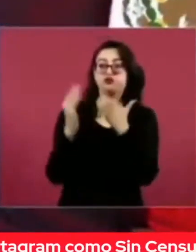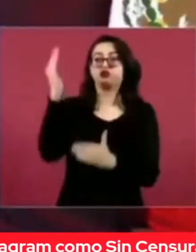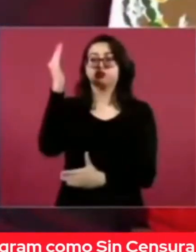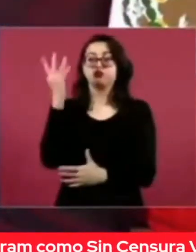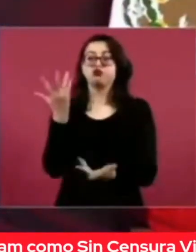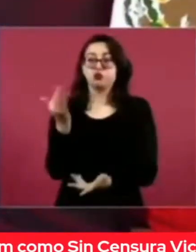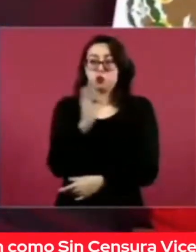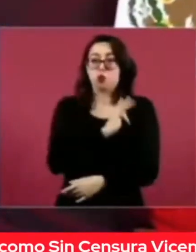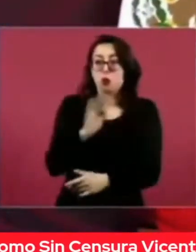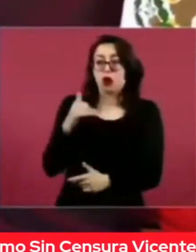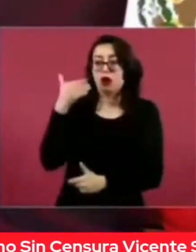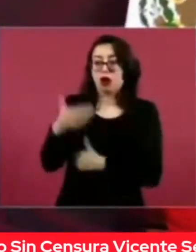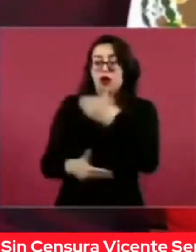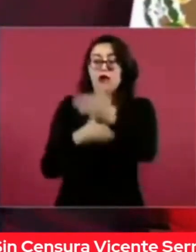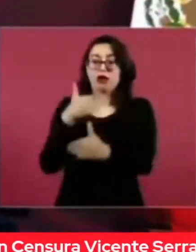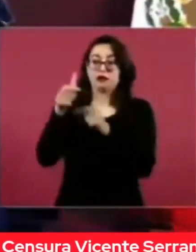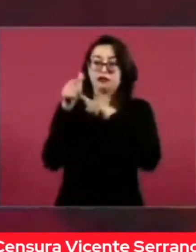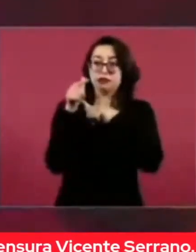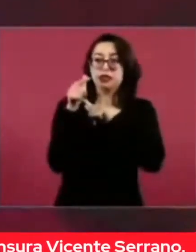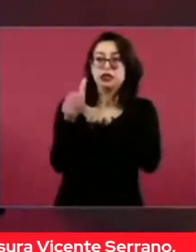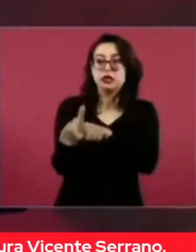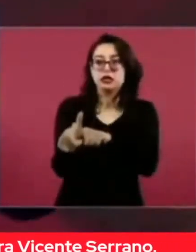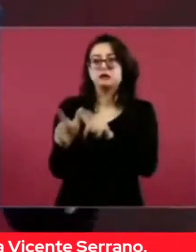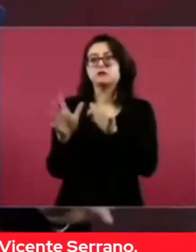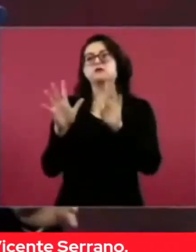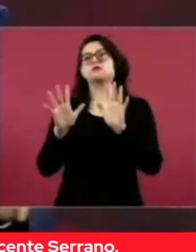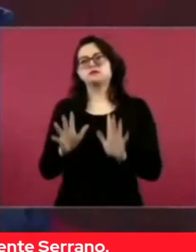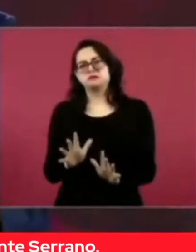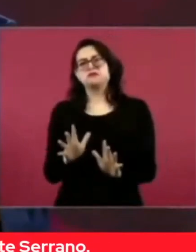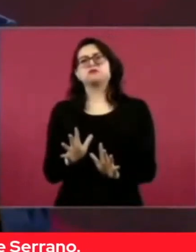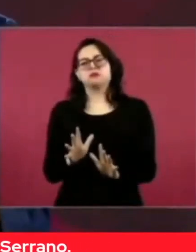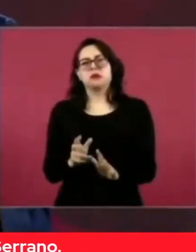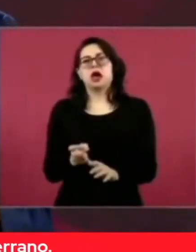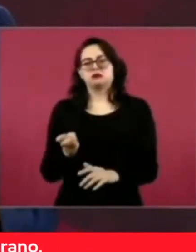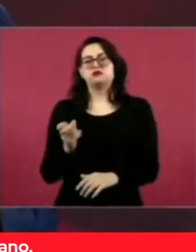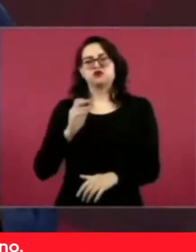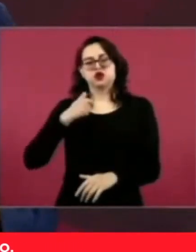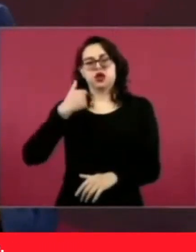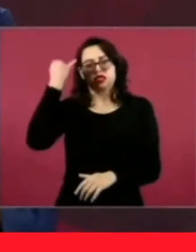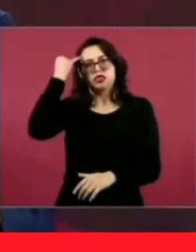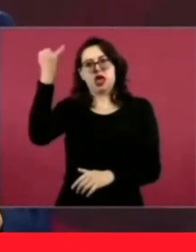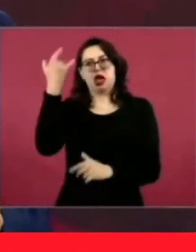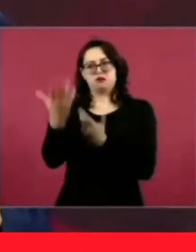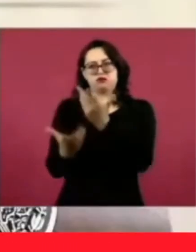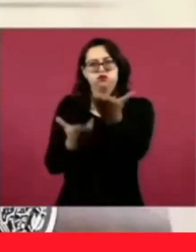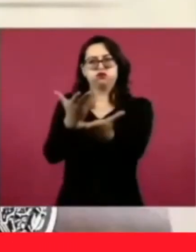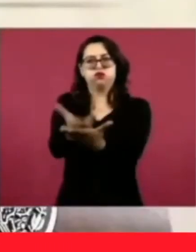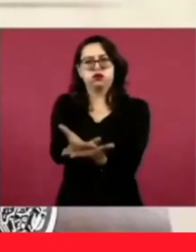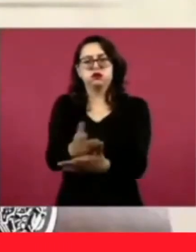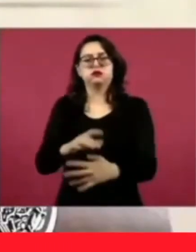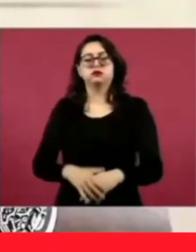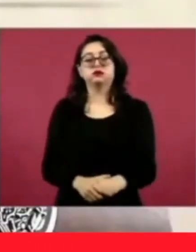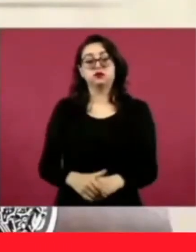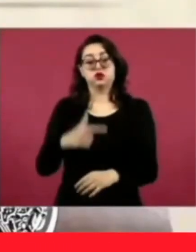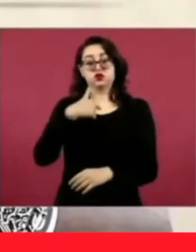Porque hay quienes no quieren la transformación. Estoy escuchando, ya no puedo hablar, nada más escucho.